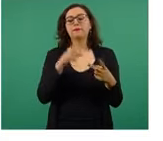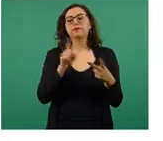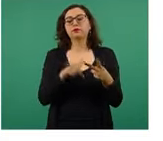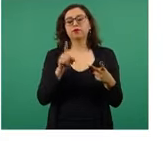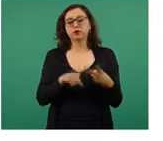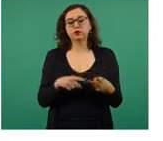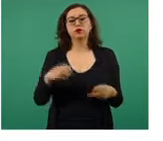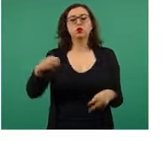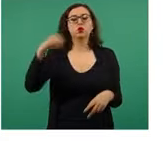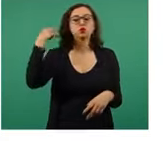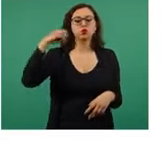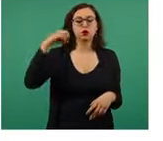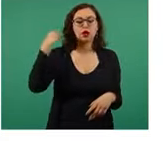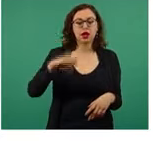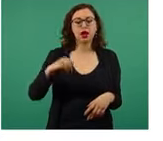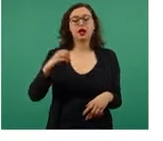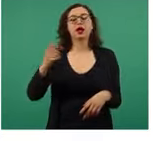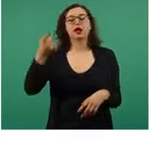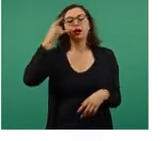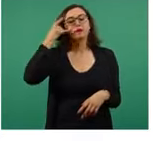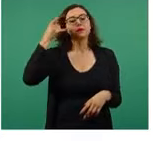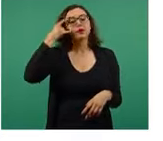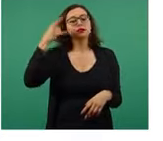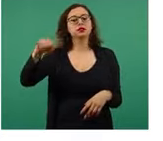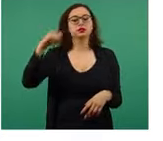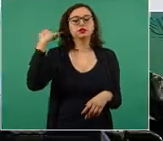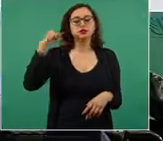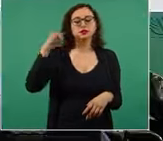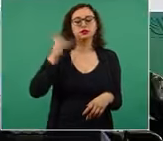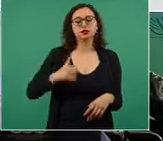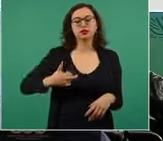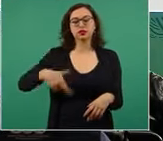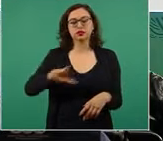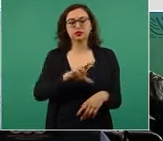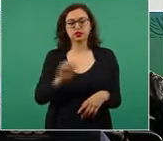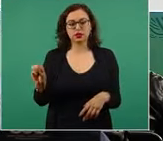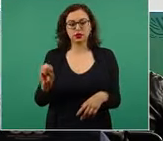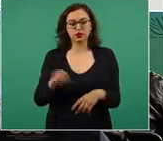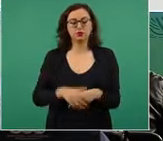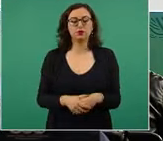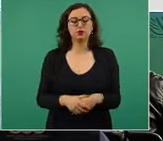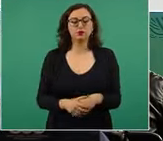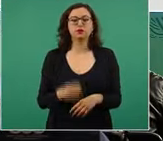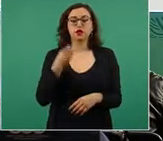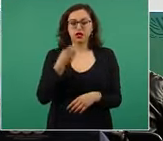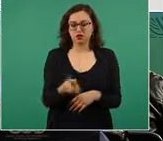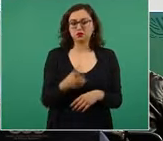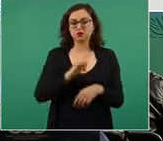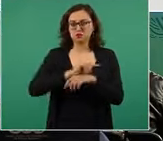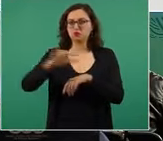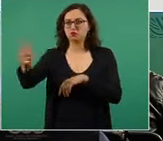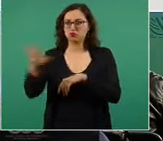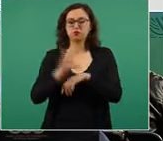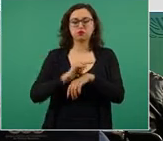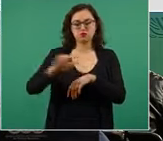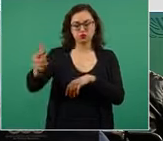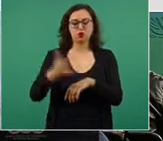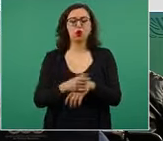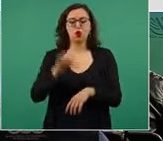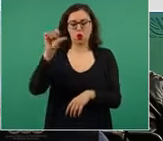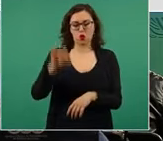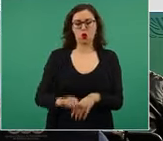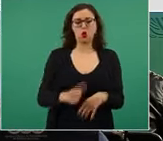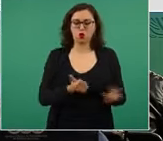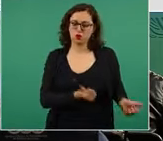Oaxaca, Campeche, Yucatán y Quintana Roo. Este es el trabajo que realizará el día